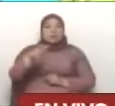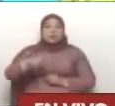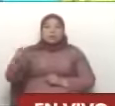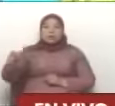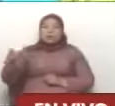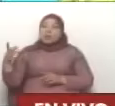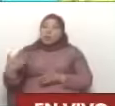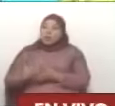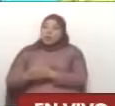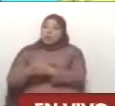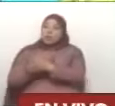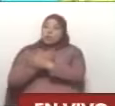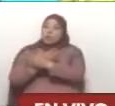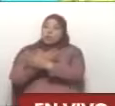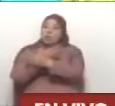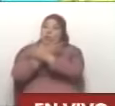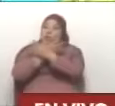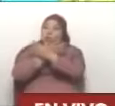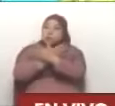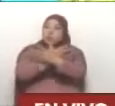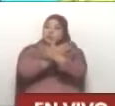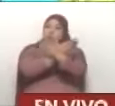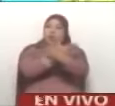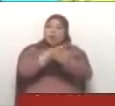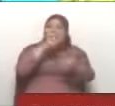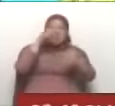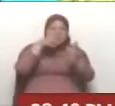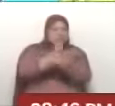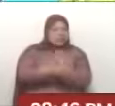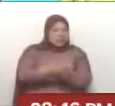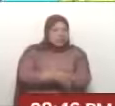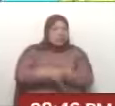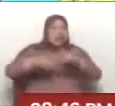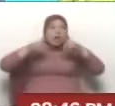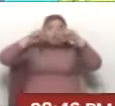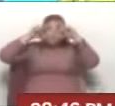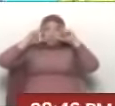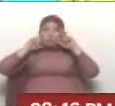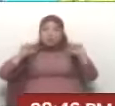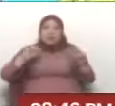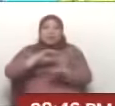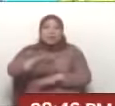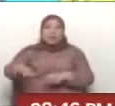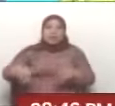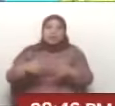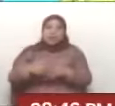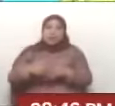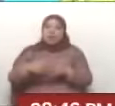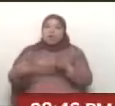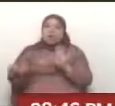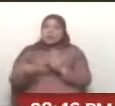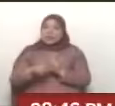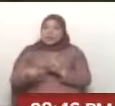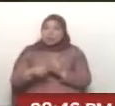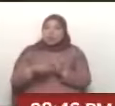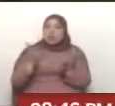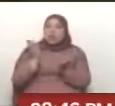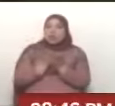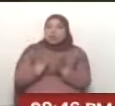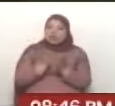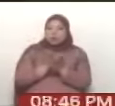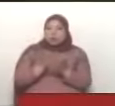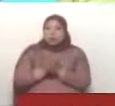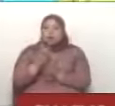con alas propias. Una generación hermosa, formada en los liceos, en los colegios, en